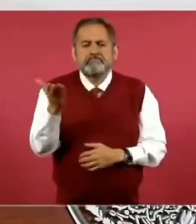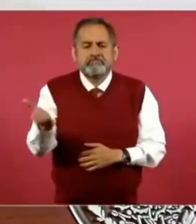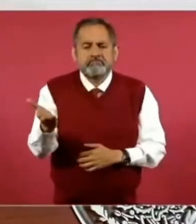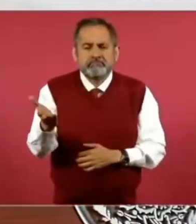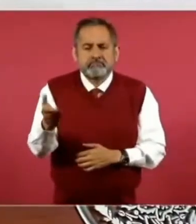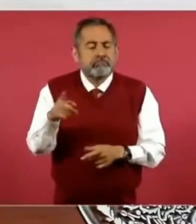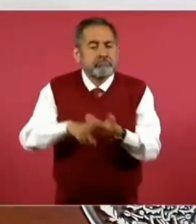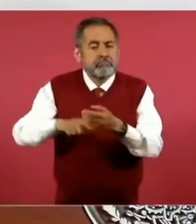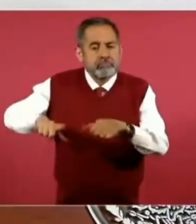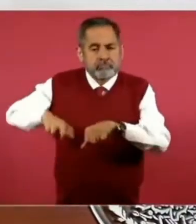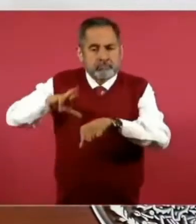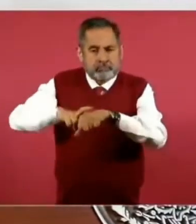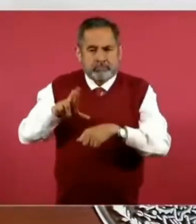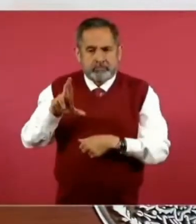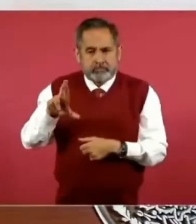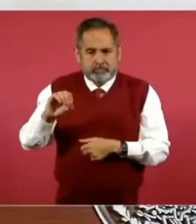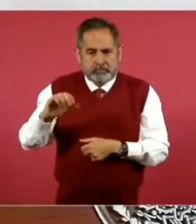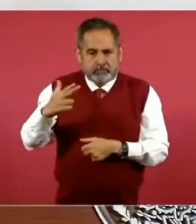el gobernador Rocha.